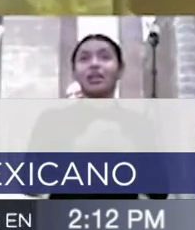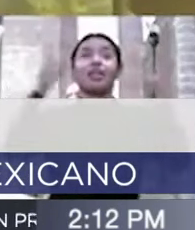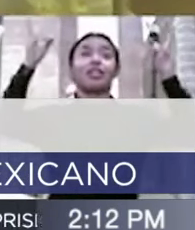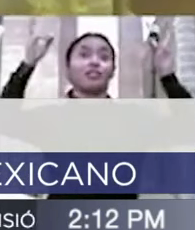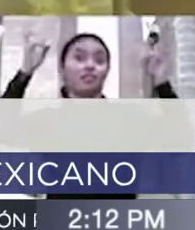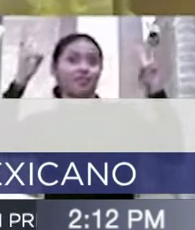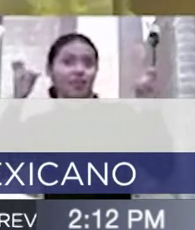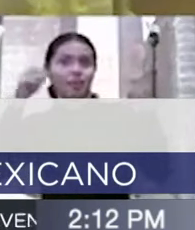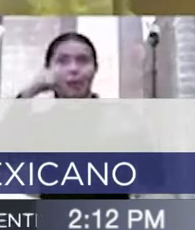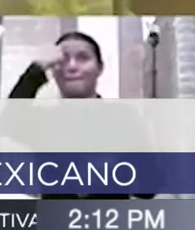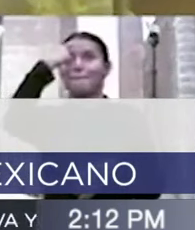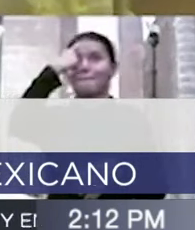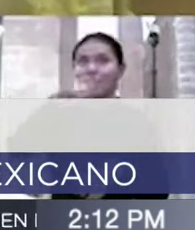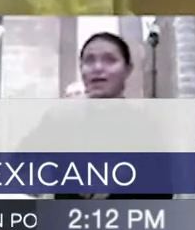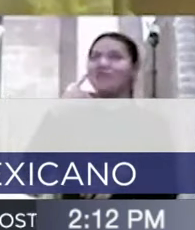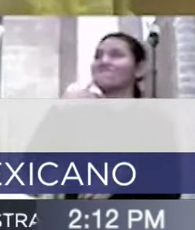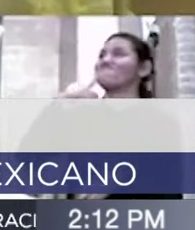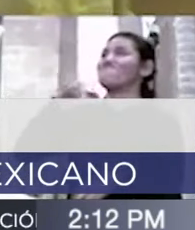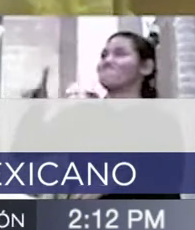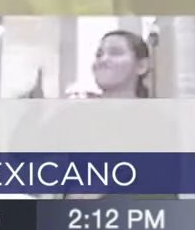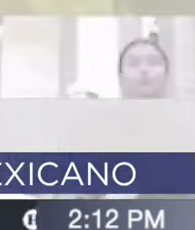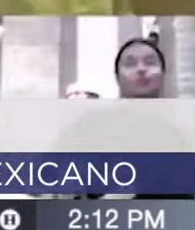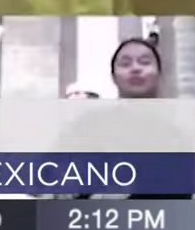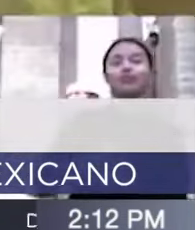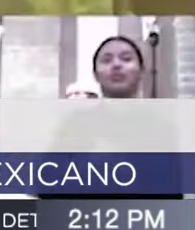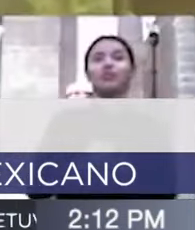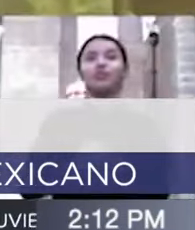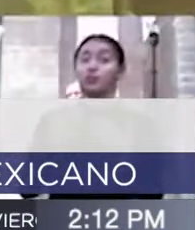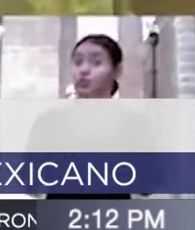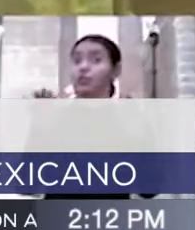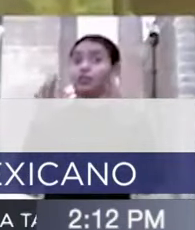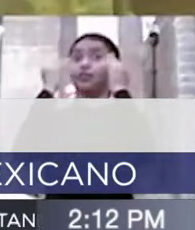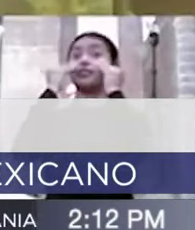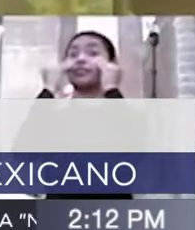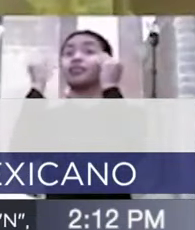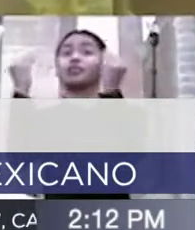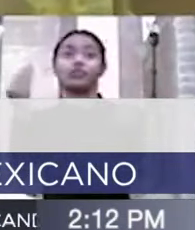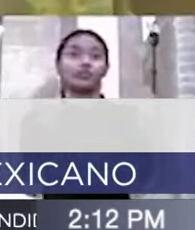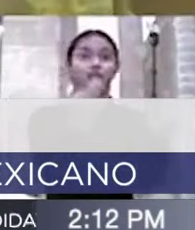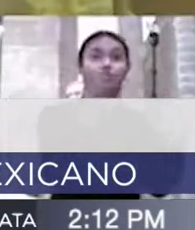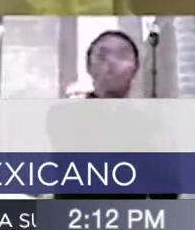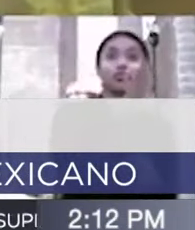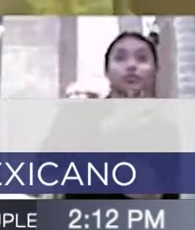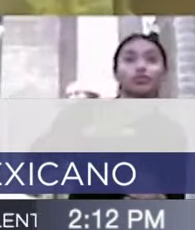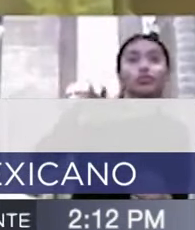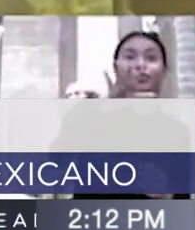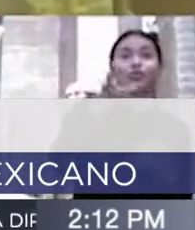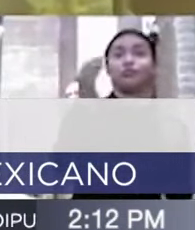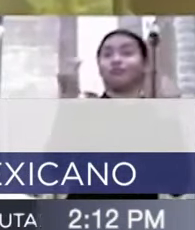personas interesadas en dañar la autoridad moral de la iglesia, que han visto la oportunidad,